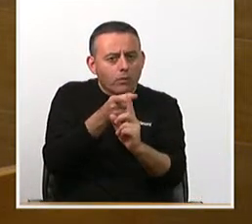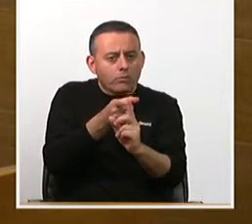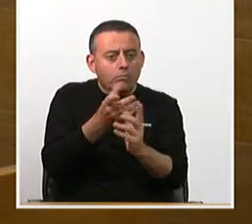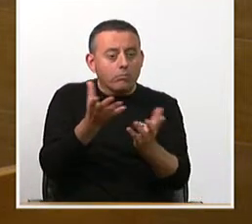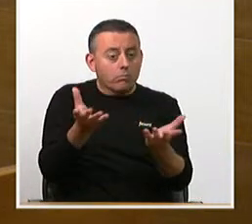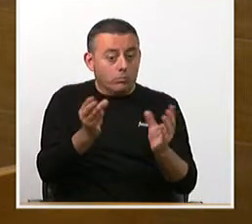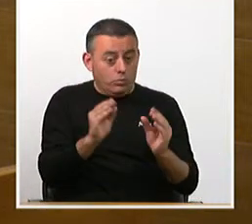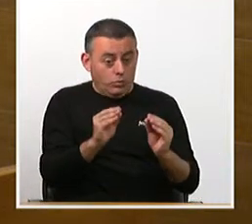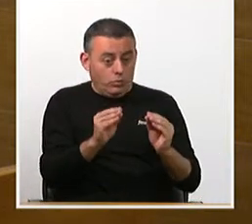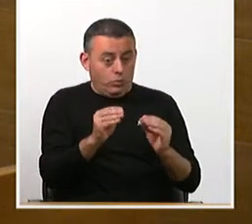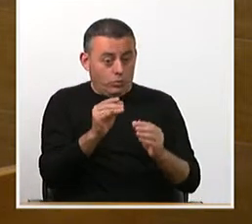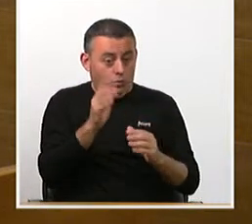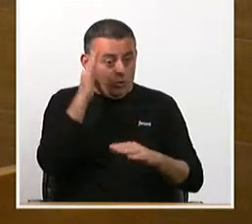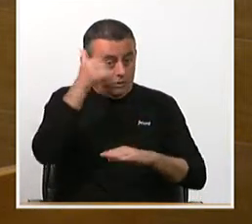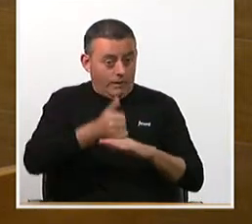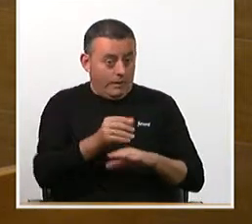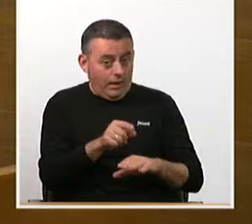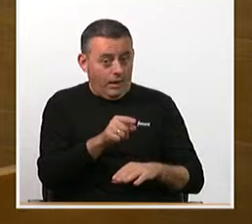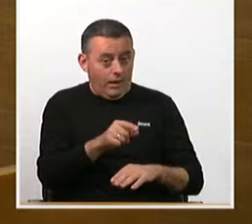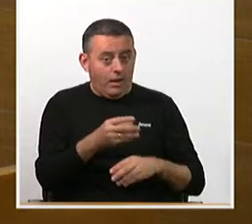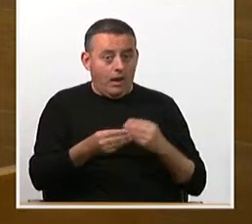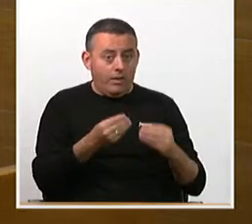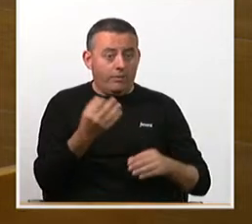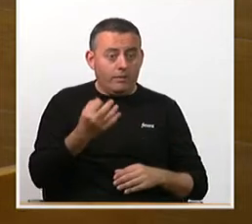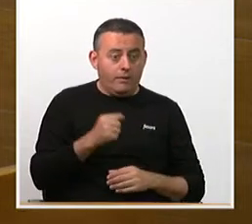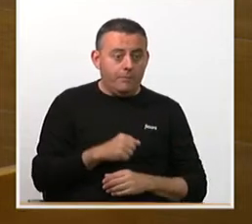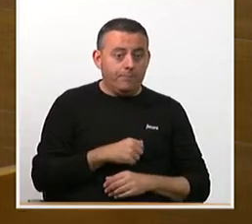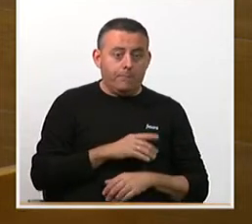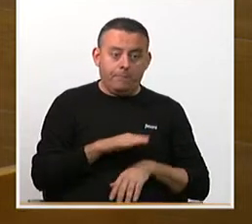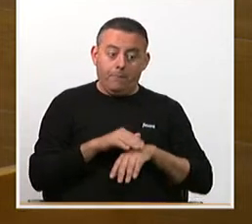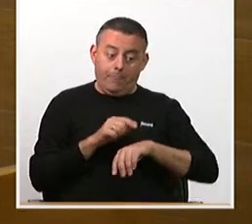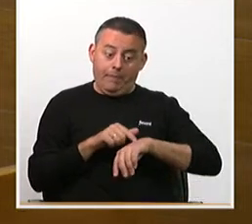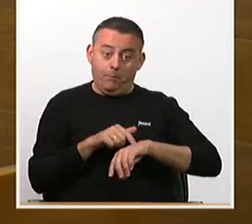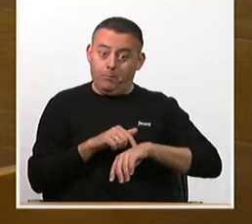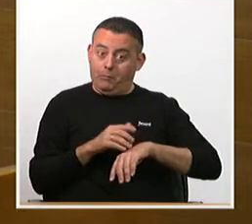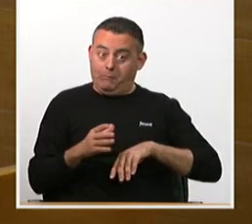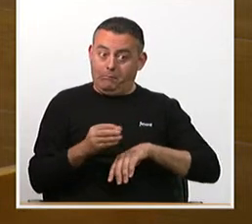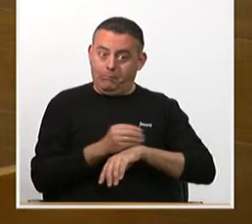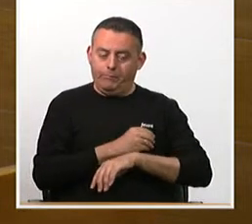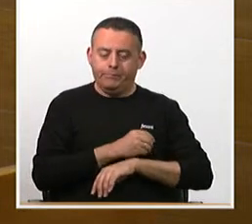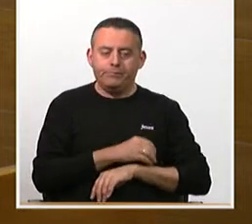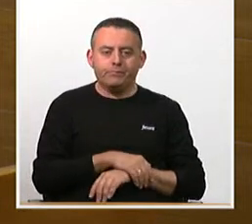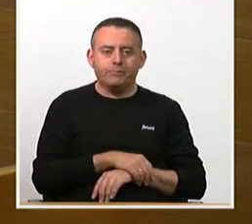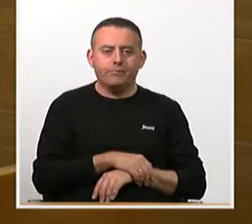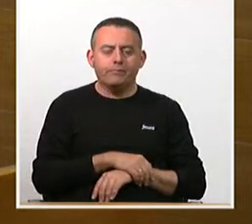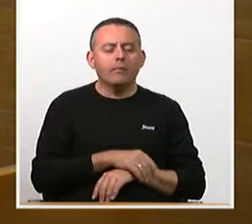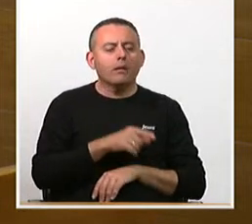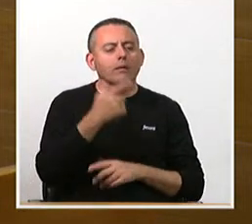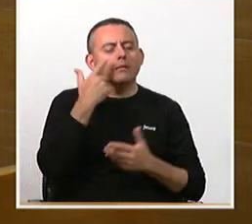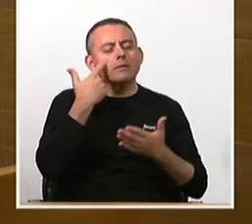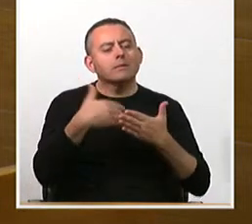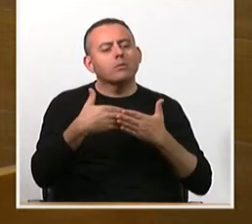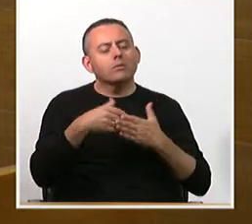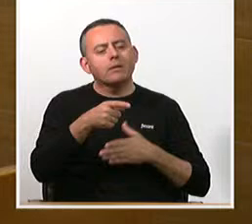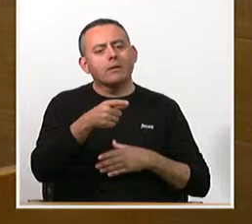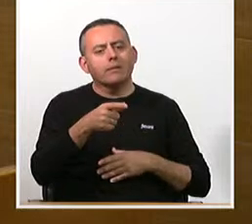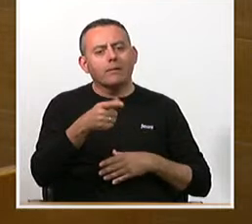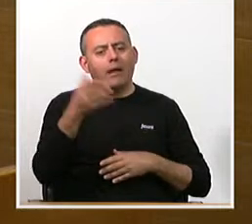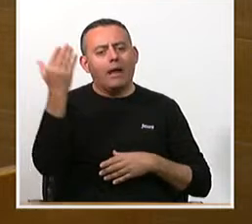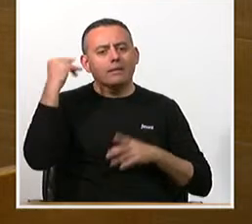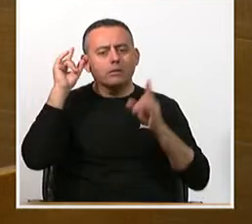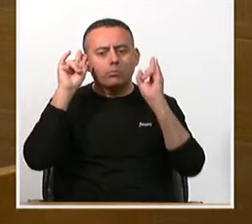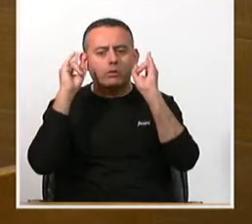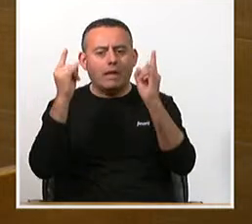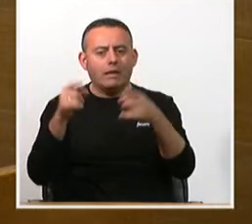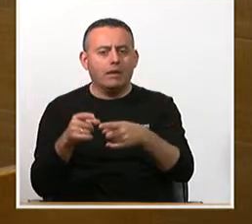consellería el balance apretado y veo que me quedo sin tiempo e realmente lo que muestra es que el botanic avanzó muchísimo en